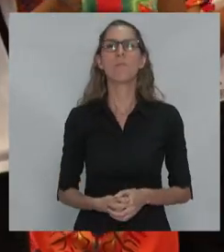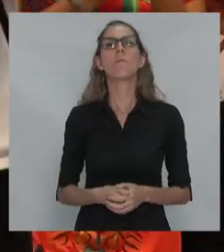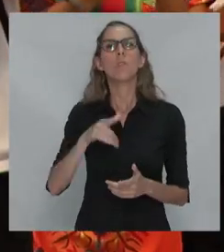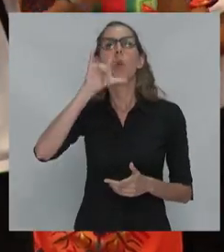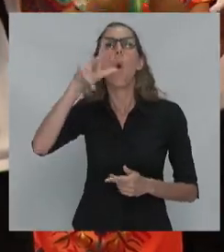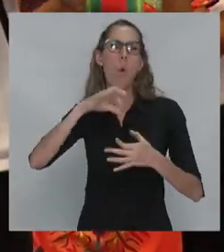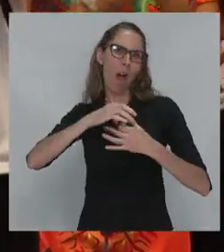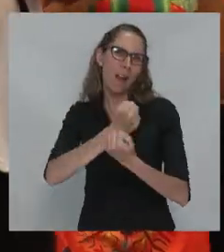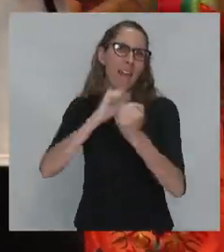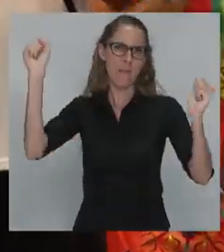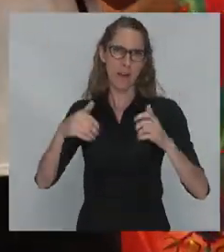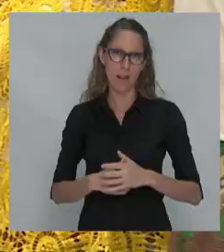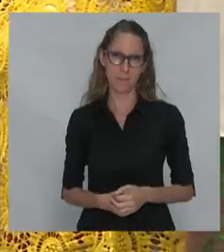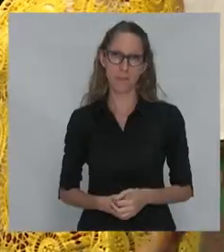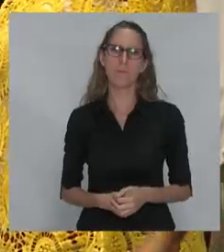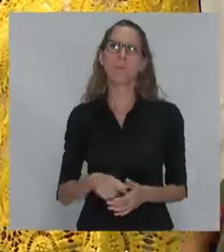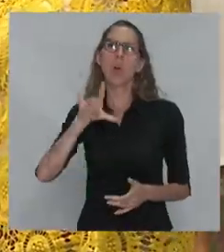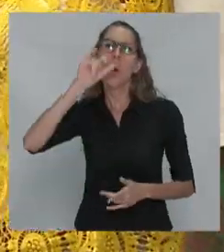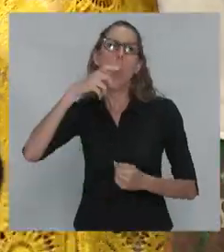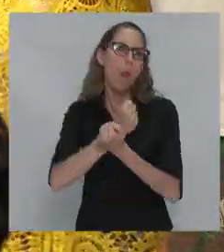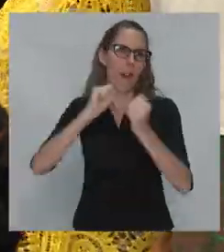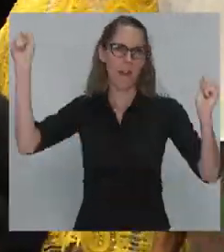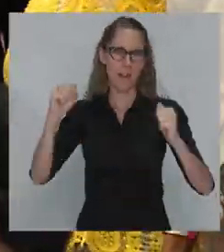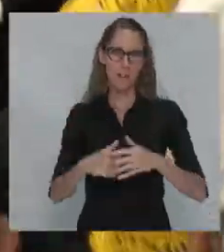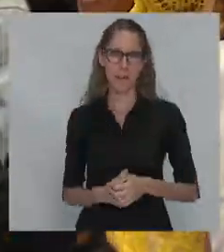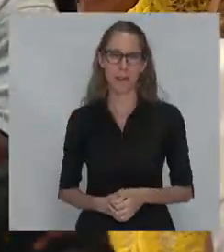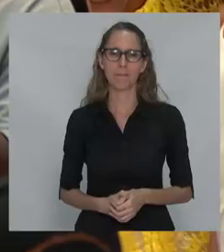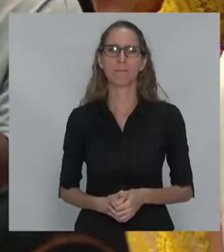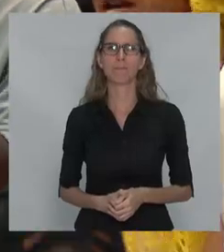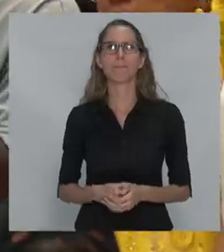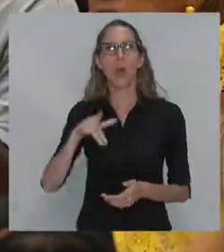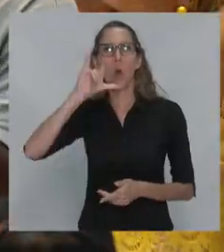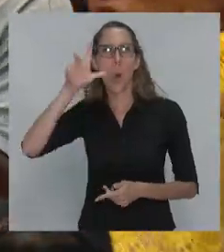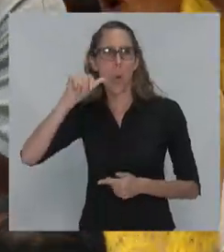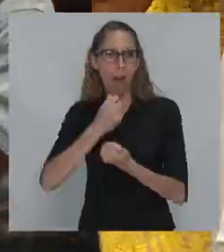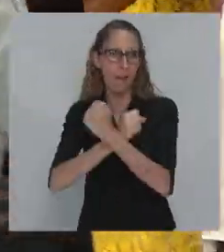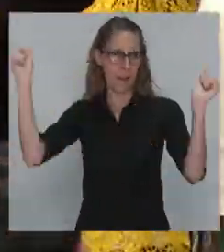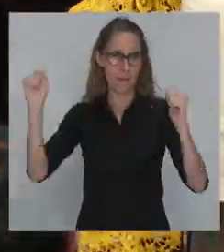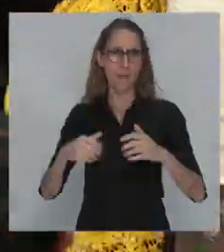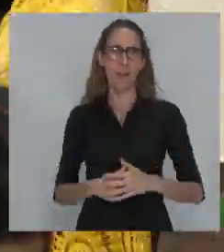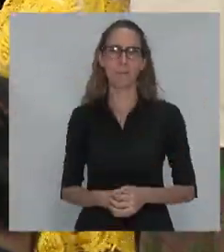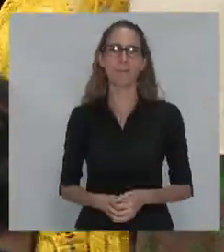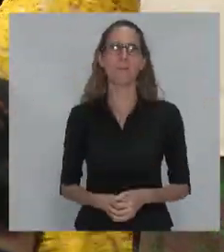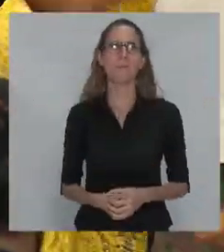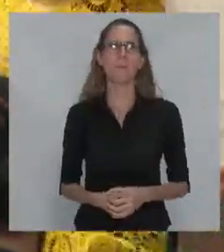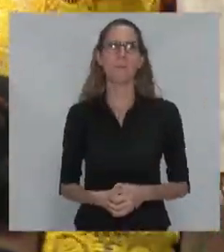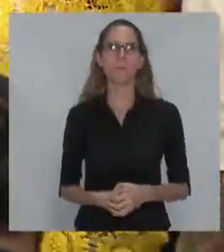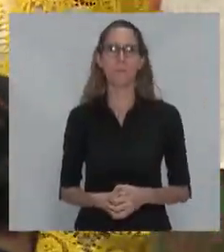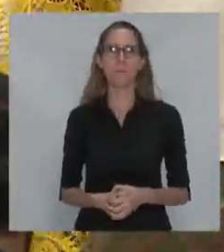Lula livre! Lula livre! Lula livre!